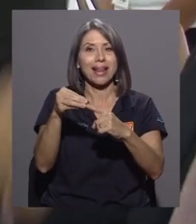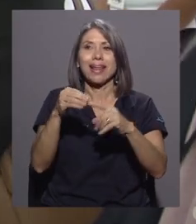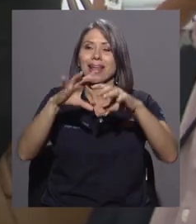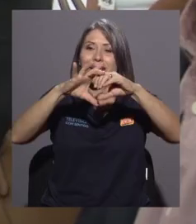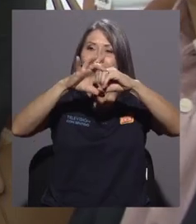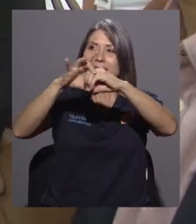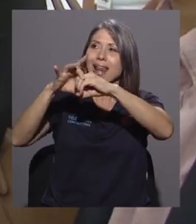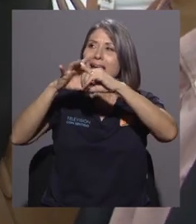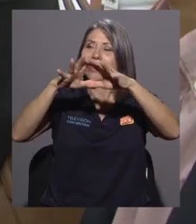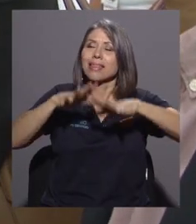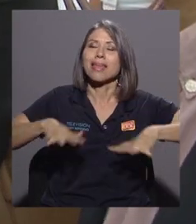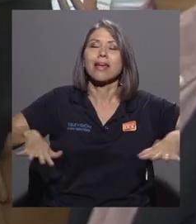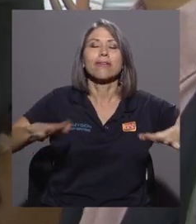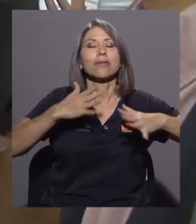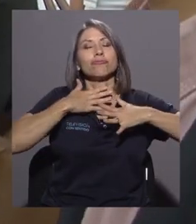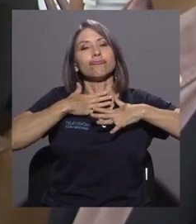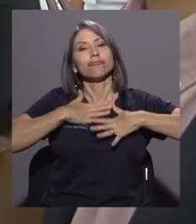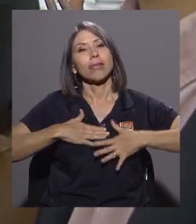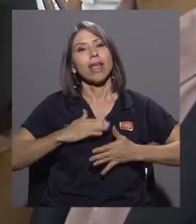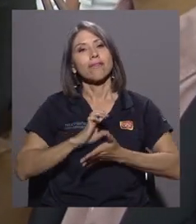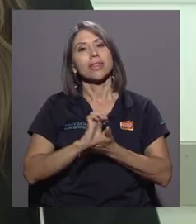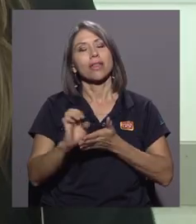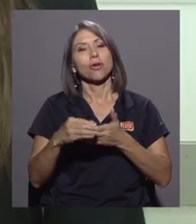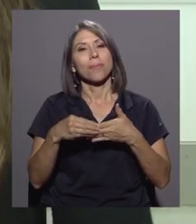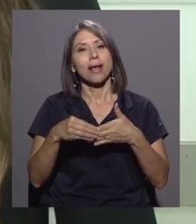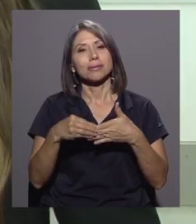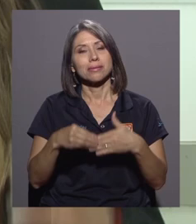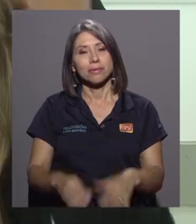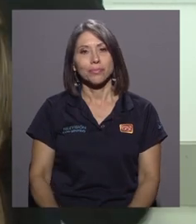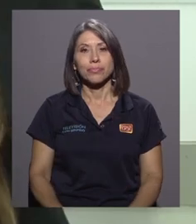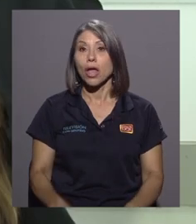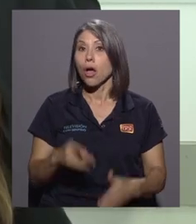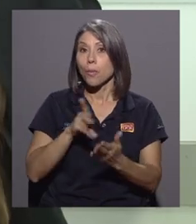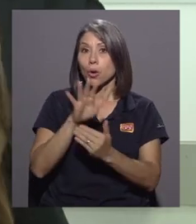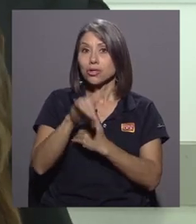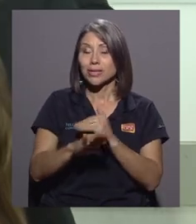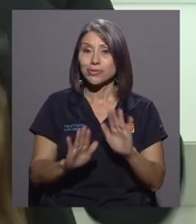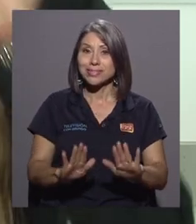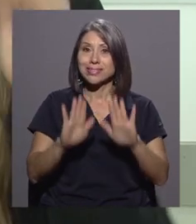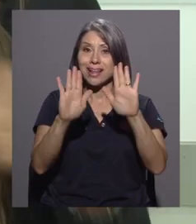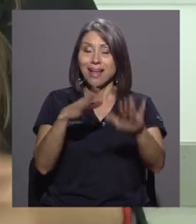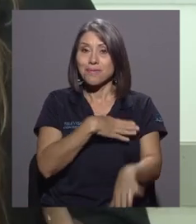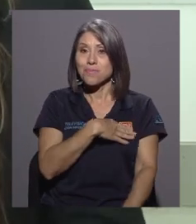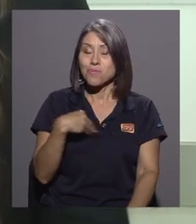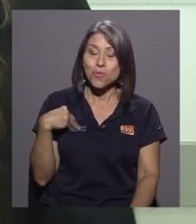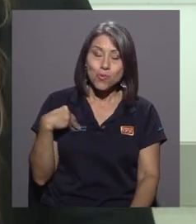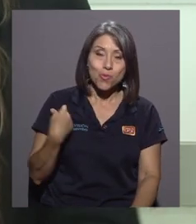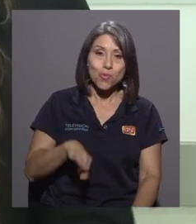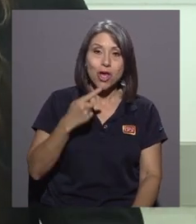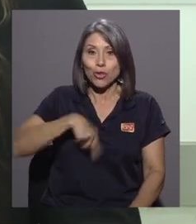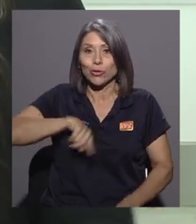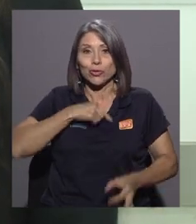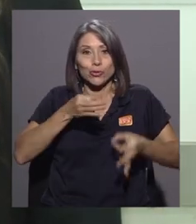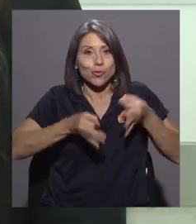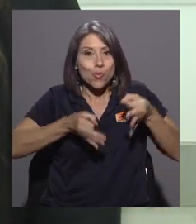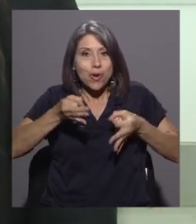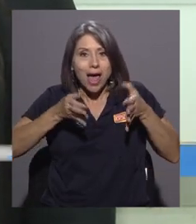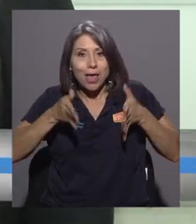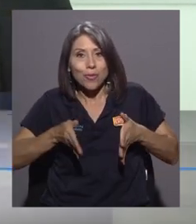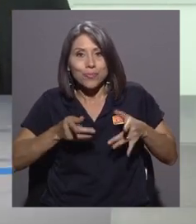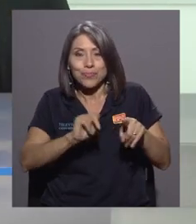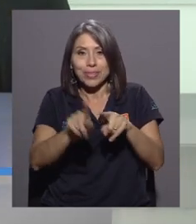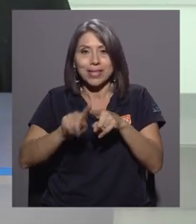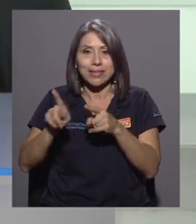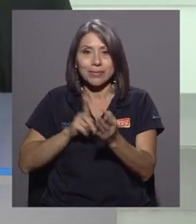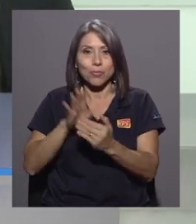tierra, evitando el uso del plástico. El proyecto excelente, me gustó muchísimo. Estamos como jurados de varios de los proyectos que se